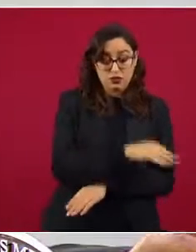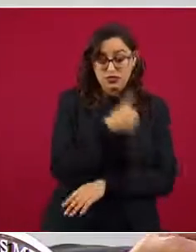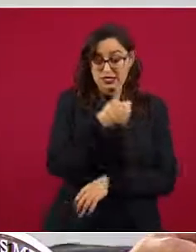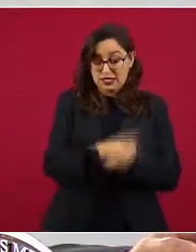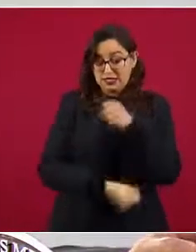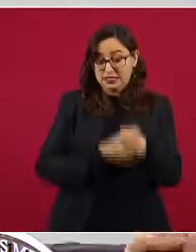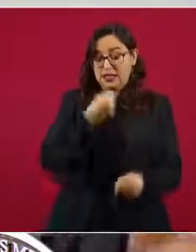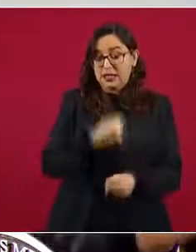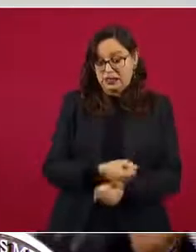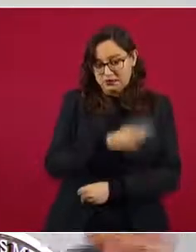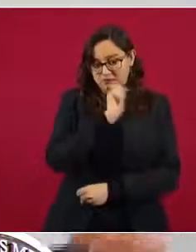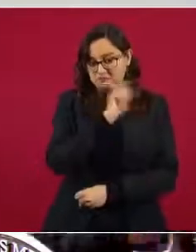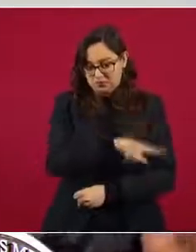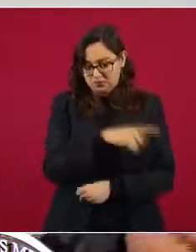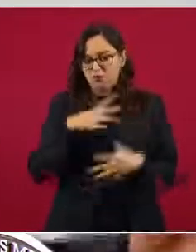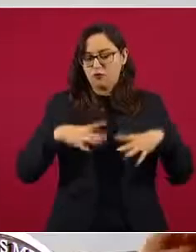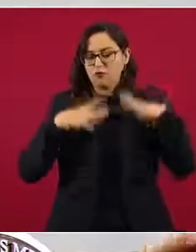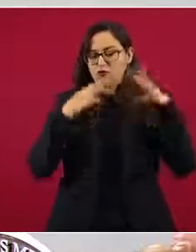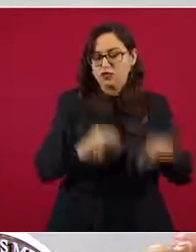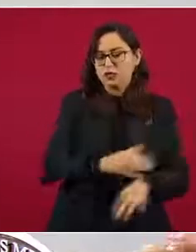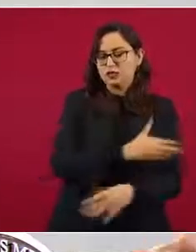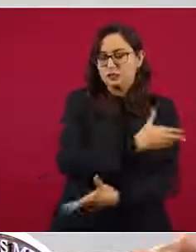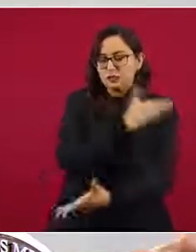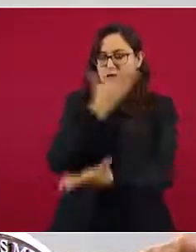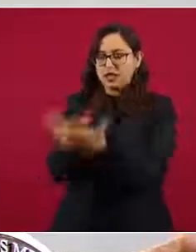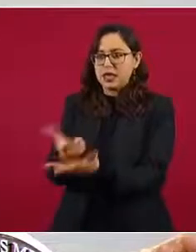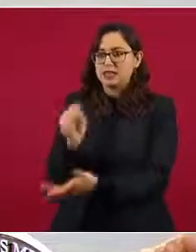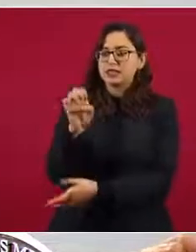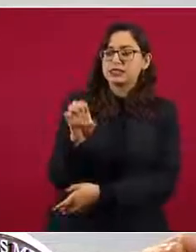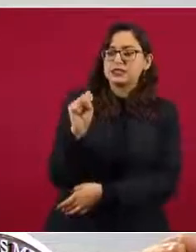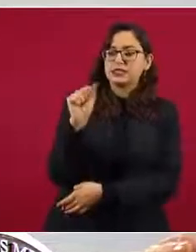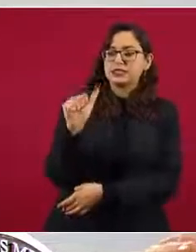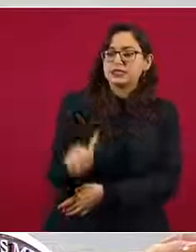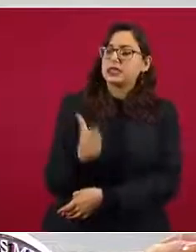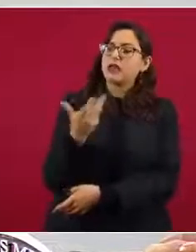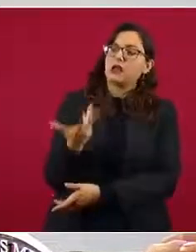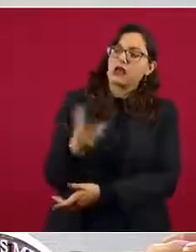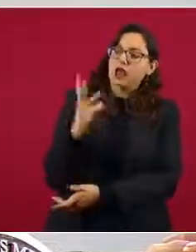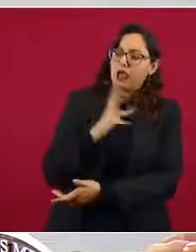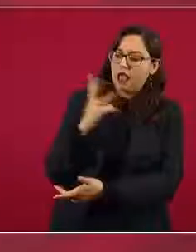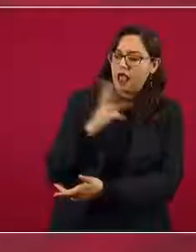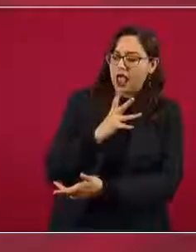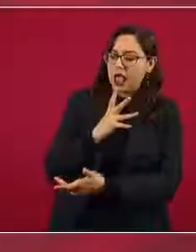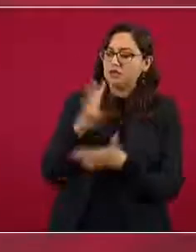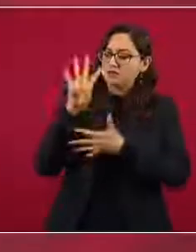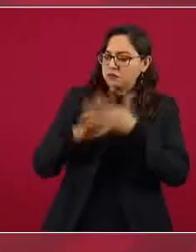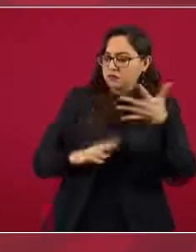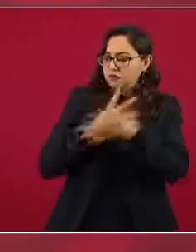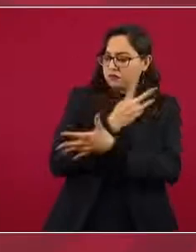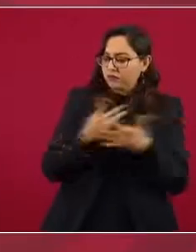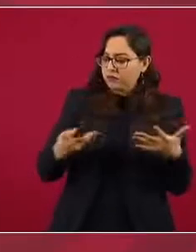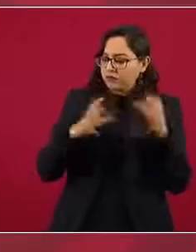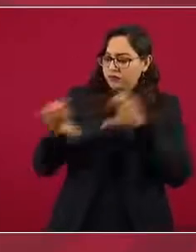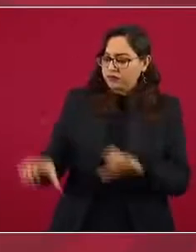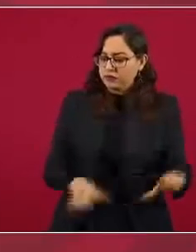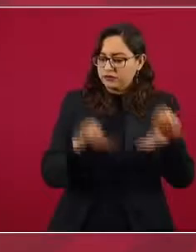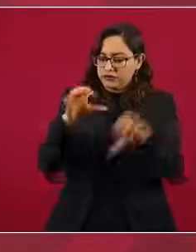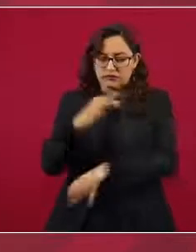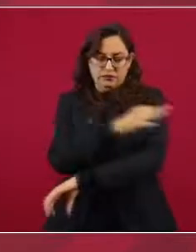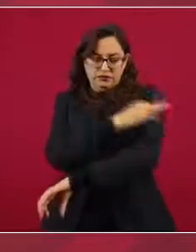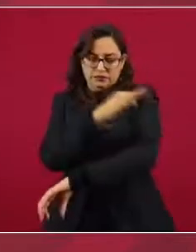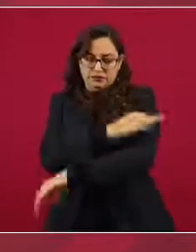México, a la Secretaría de Salud, una cartilla electrónica de vacunación. Esto fue establecido desde